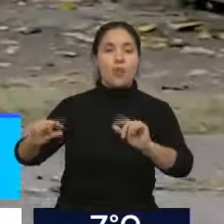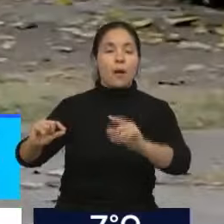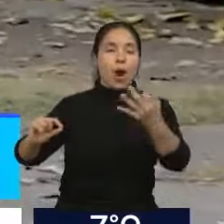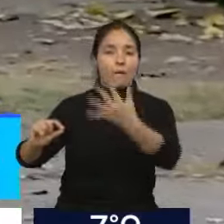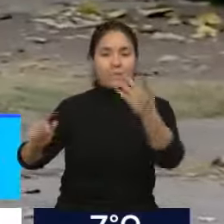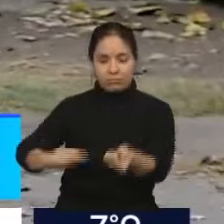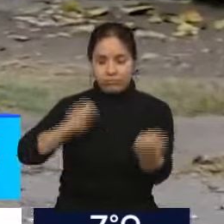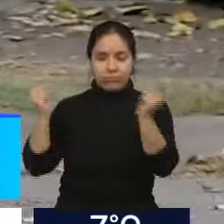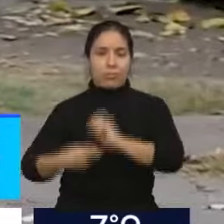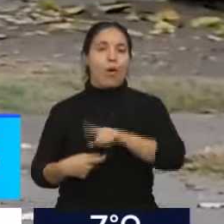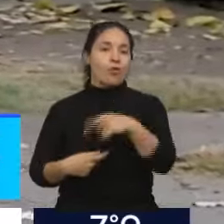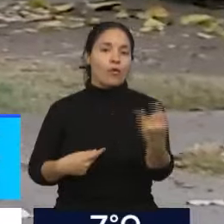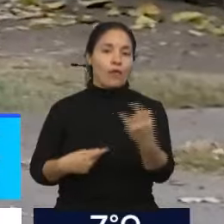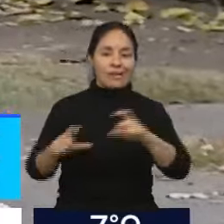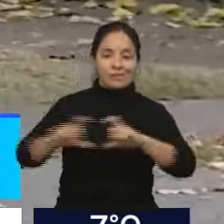uso de